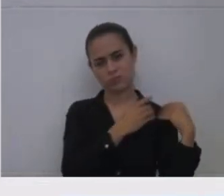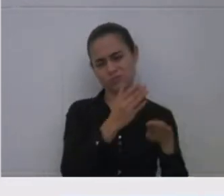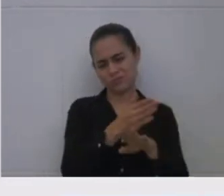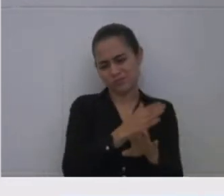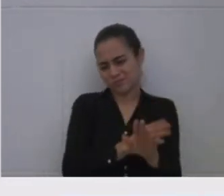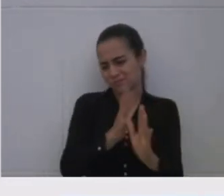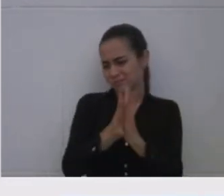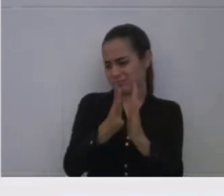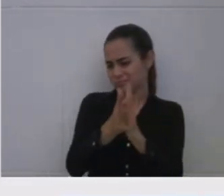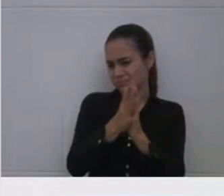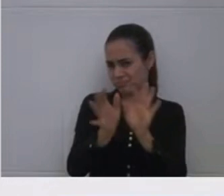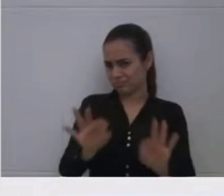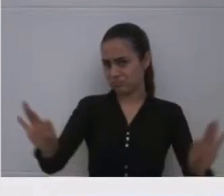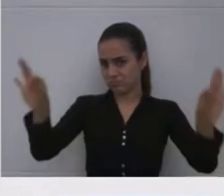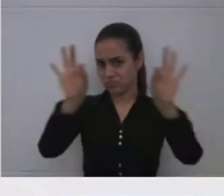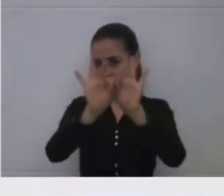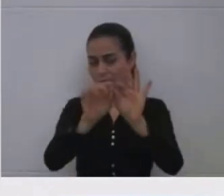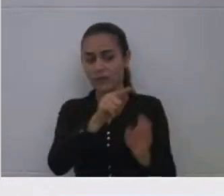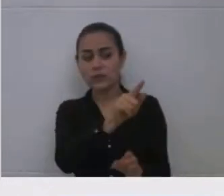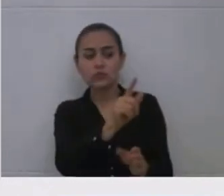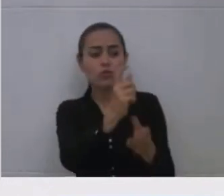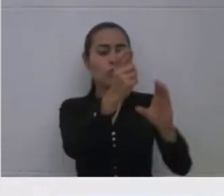escenario para hacer transacciones.